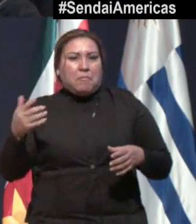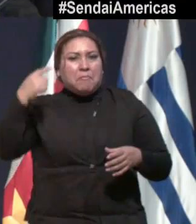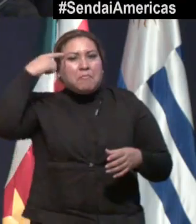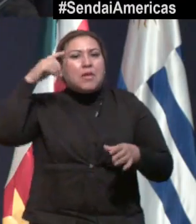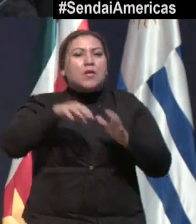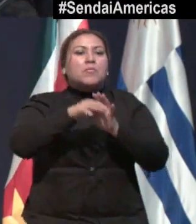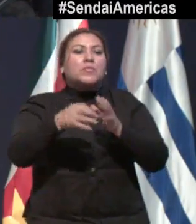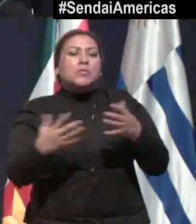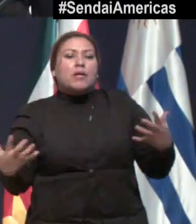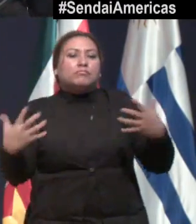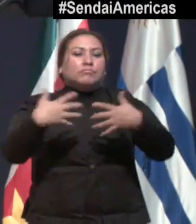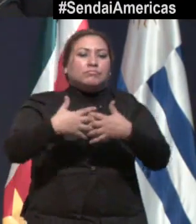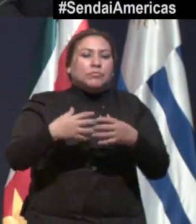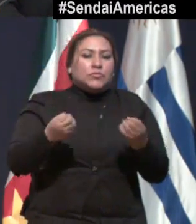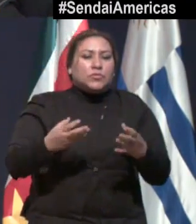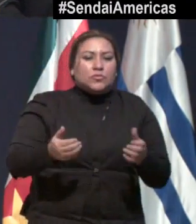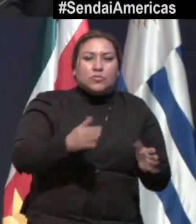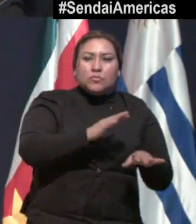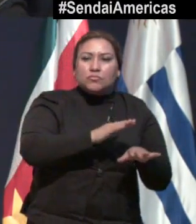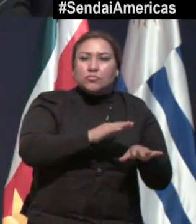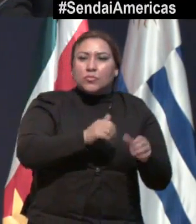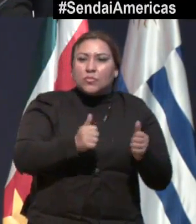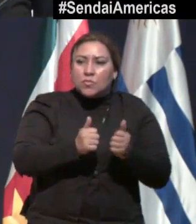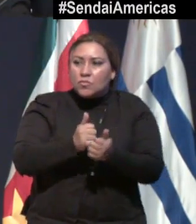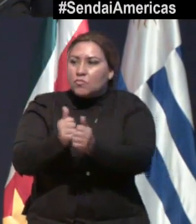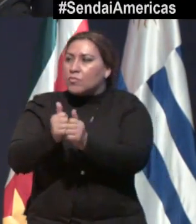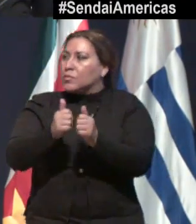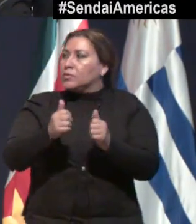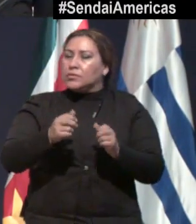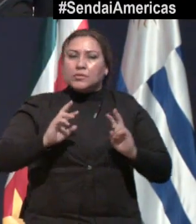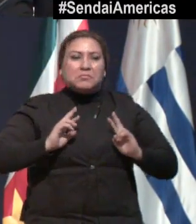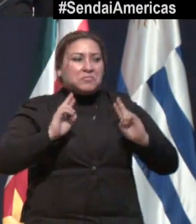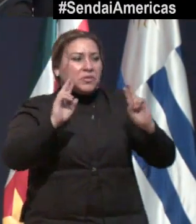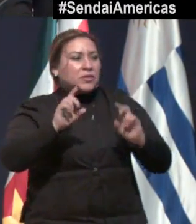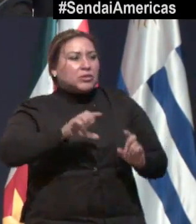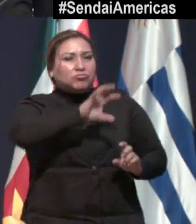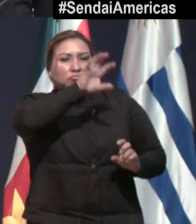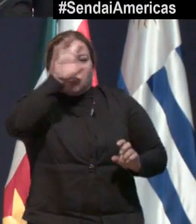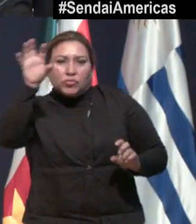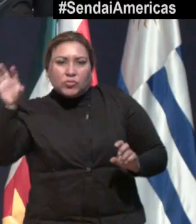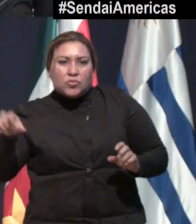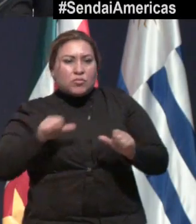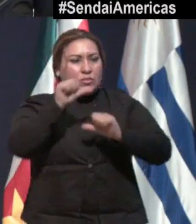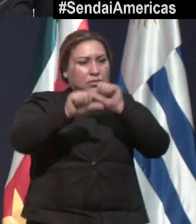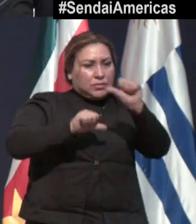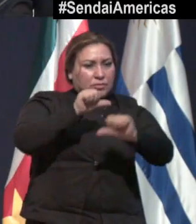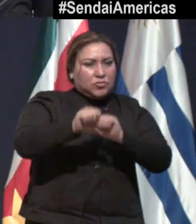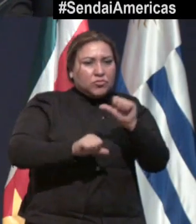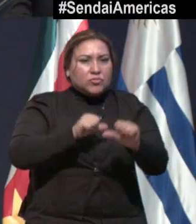marco de Sendai. Y para ello nos acompañan acá representantes de todas las